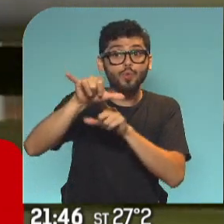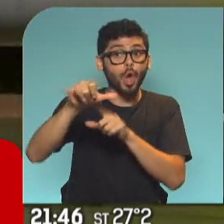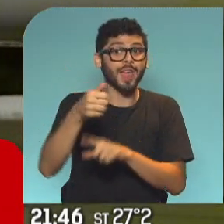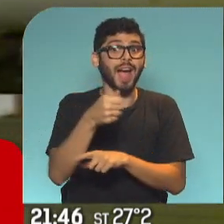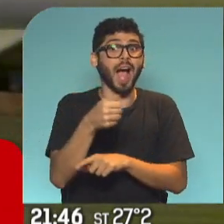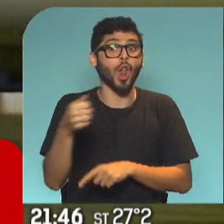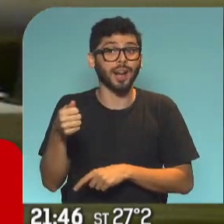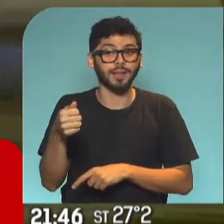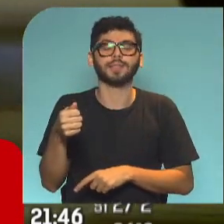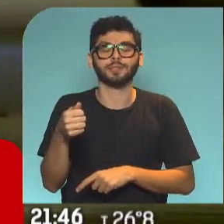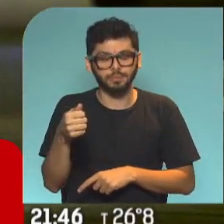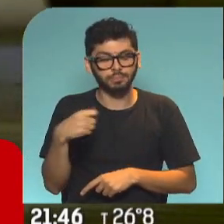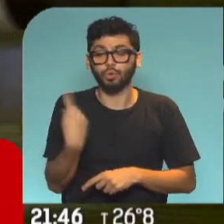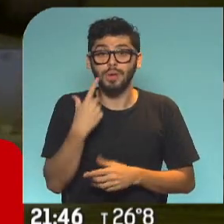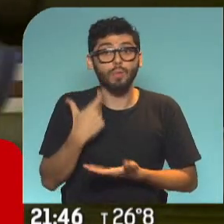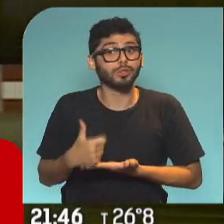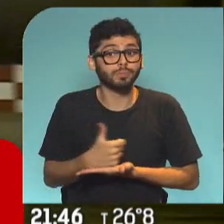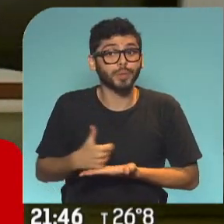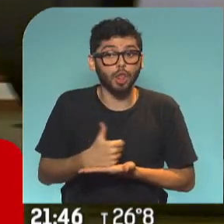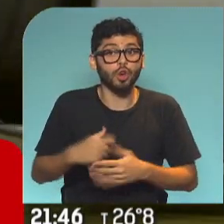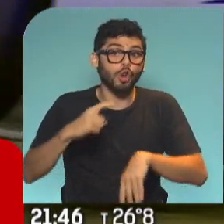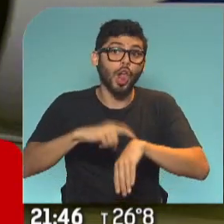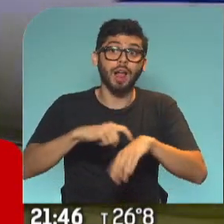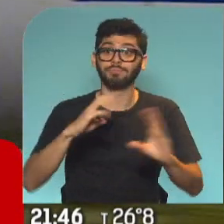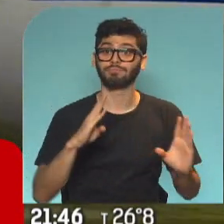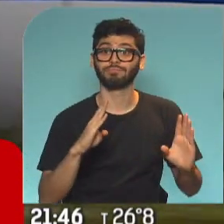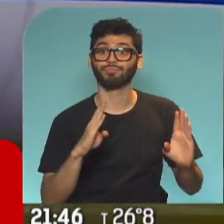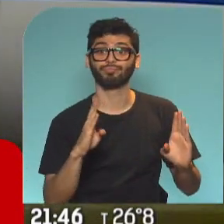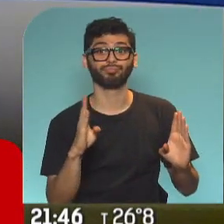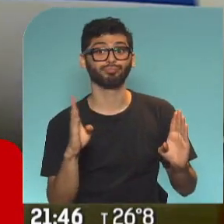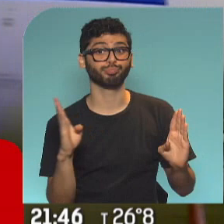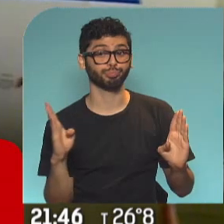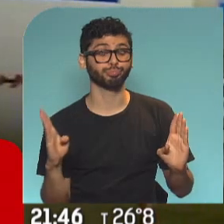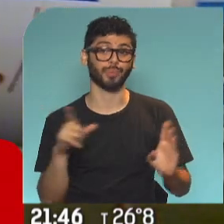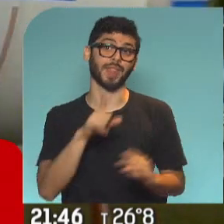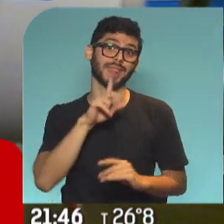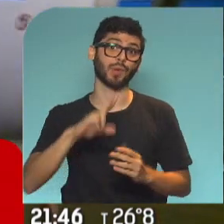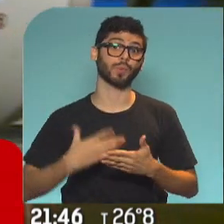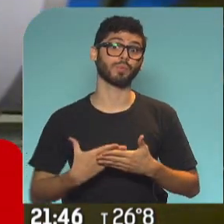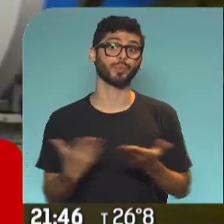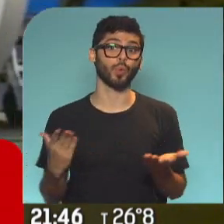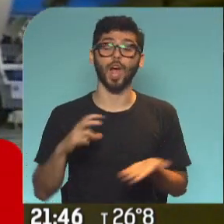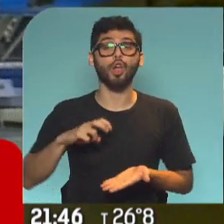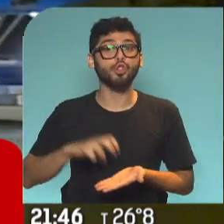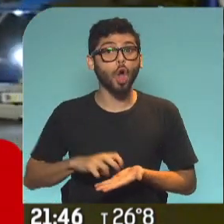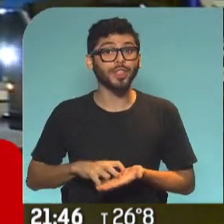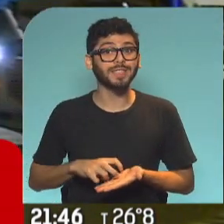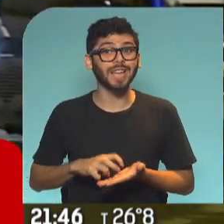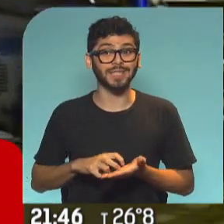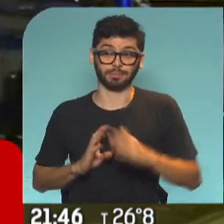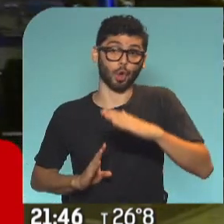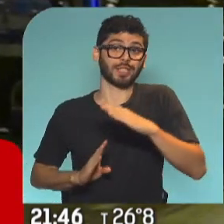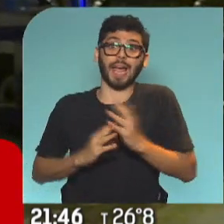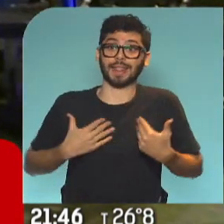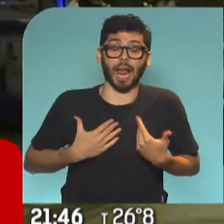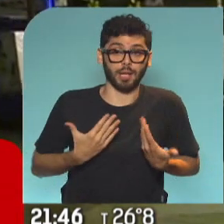Argentinas. Estamos esperando, estamos extendiendo esta edición de Televisión Pública Noticias Central,